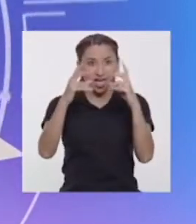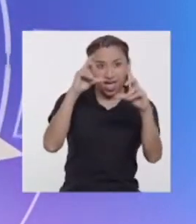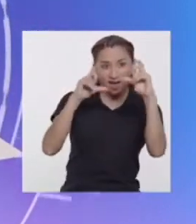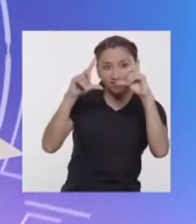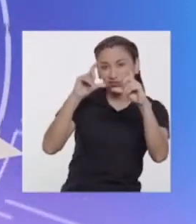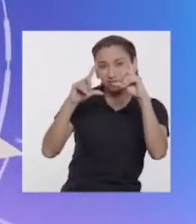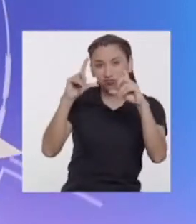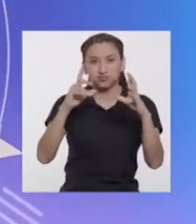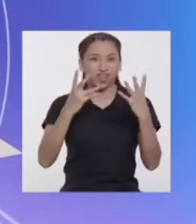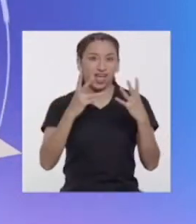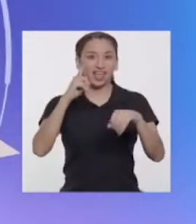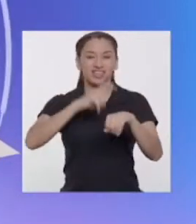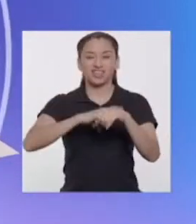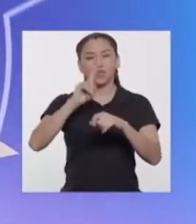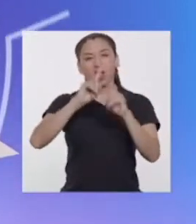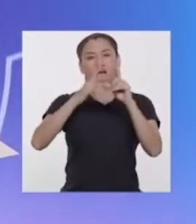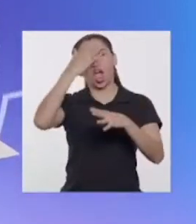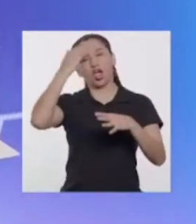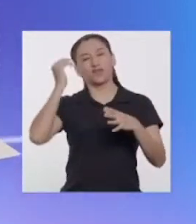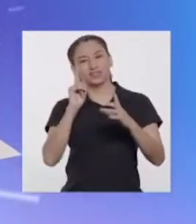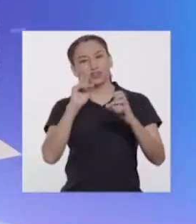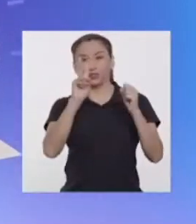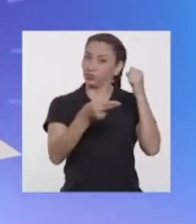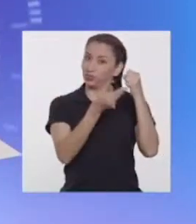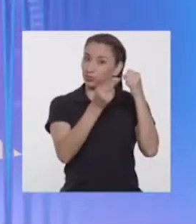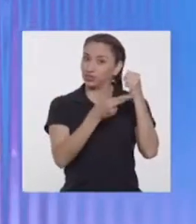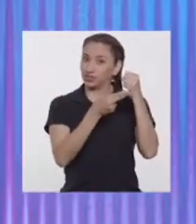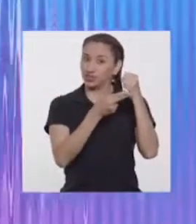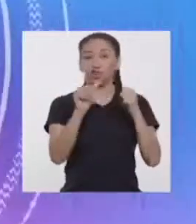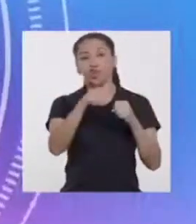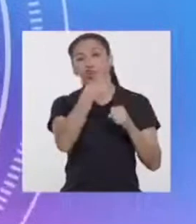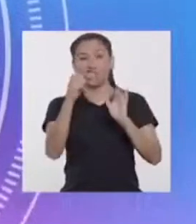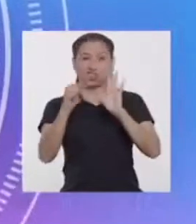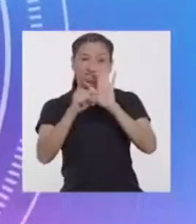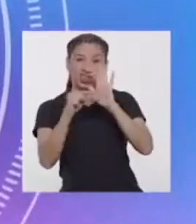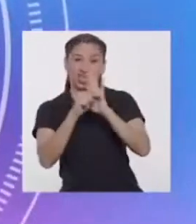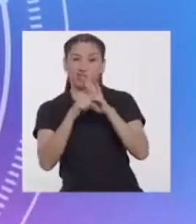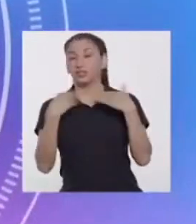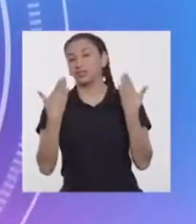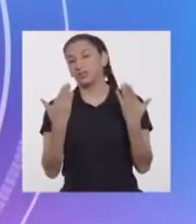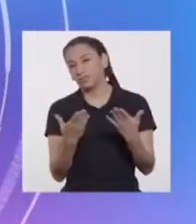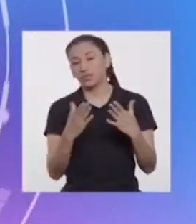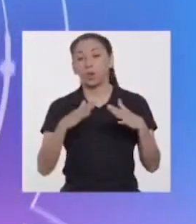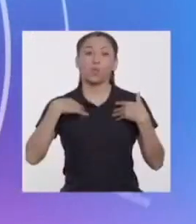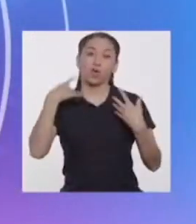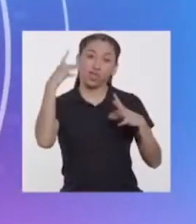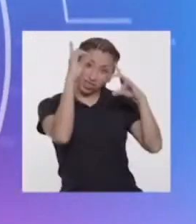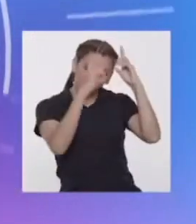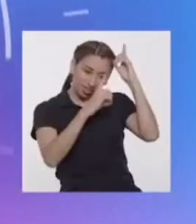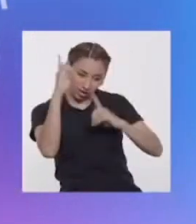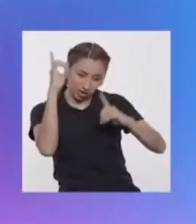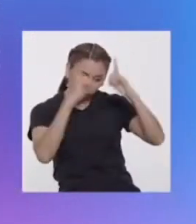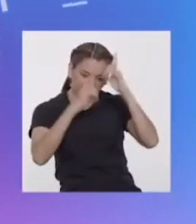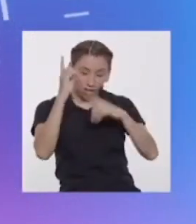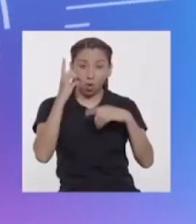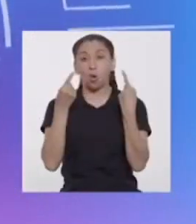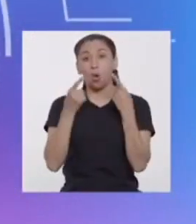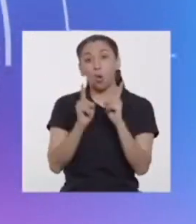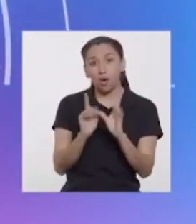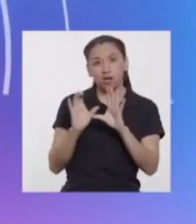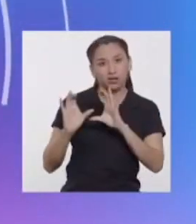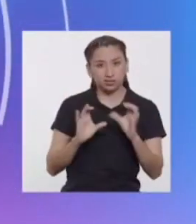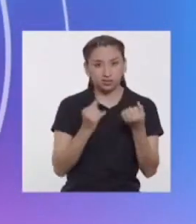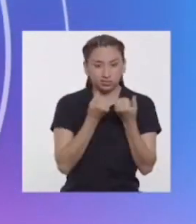podemos registrar momentos que no queremos olvidar. Una desventaja es que pueden distraernos